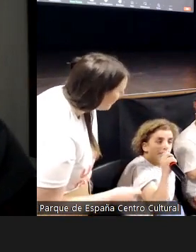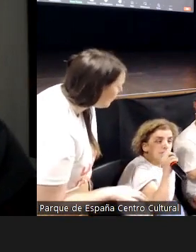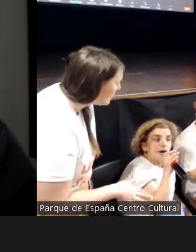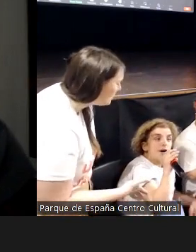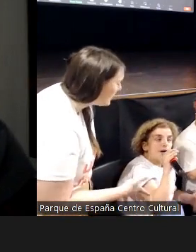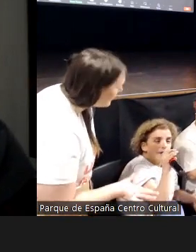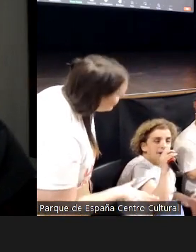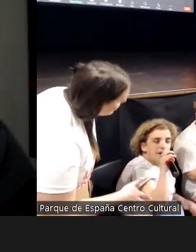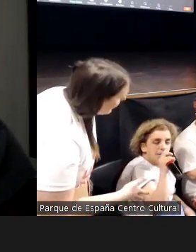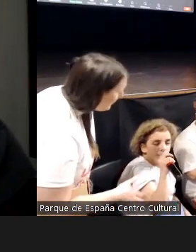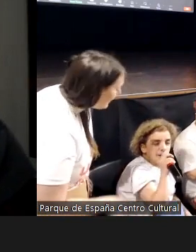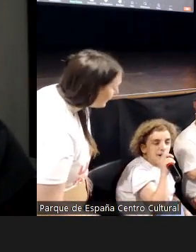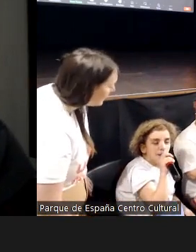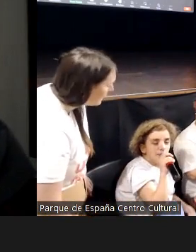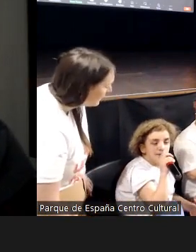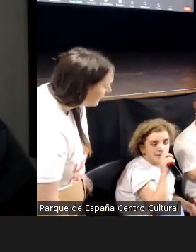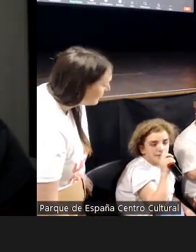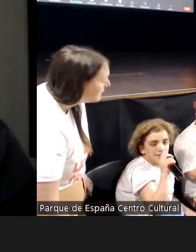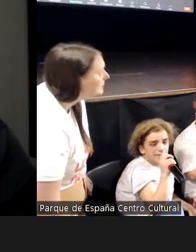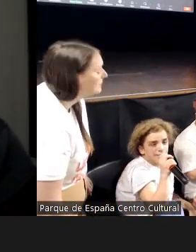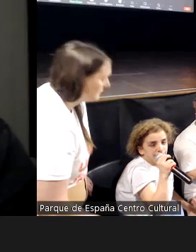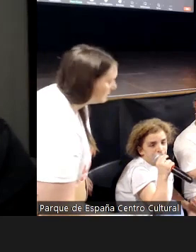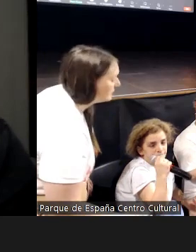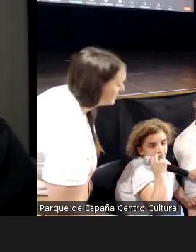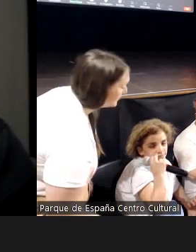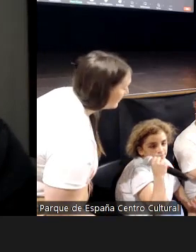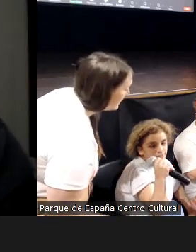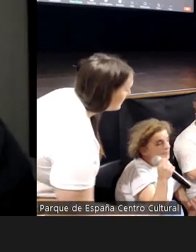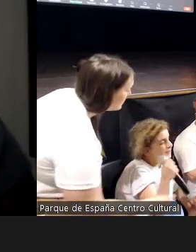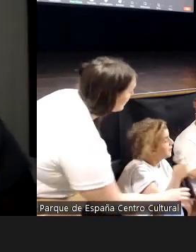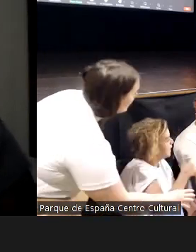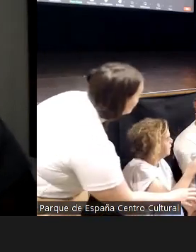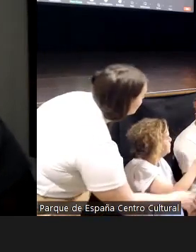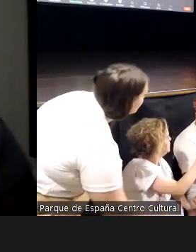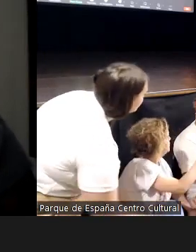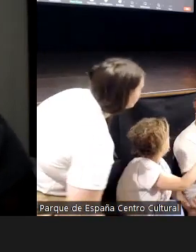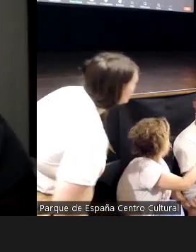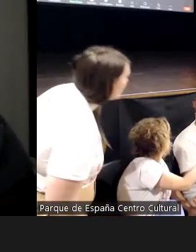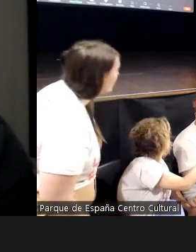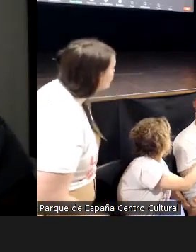y siempre se entendía o algunas veces a